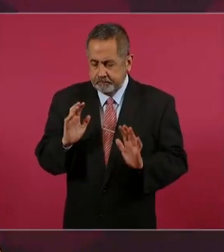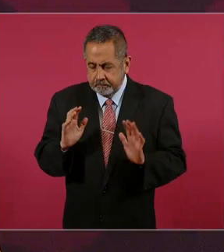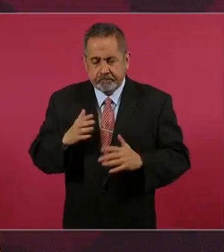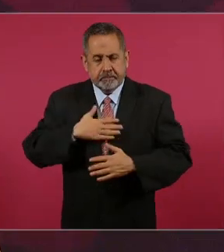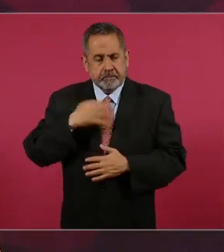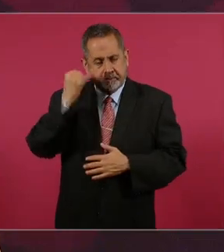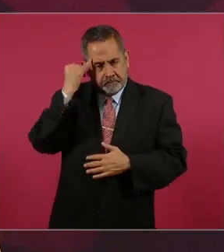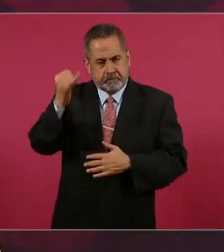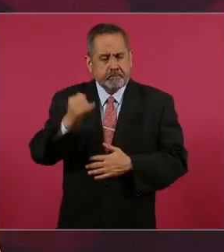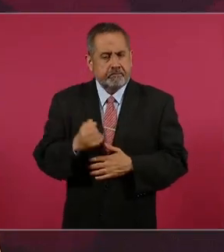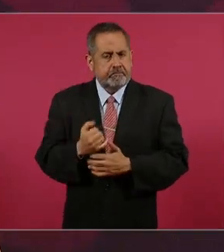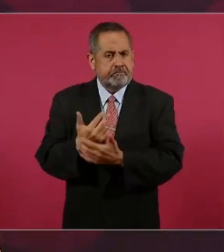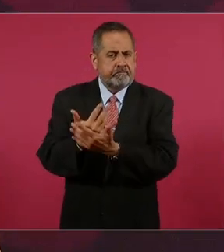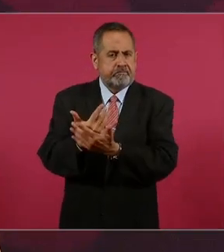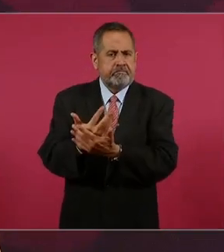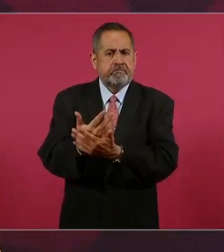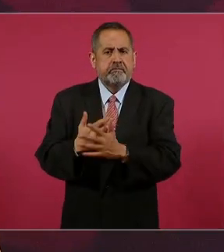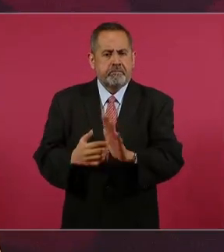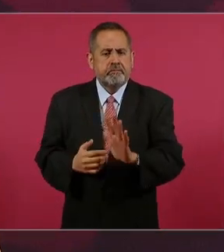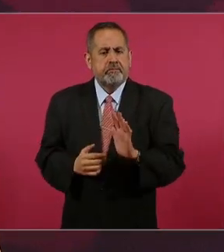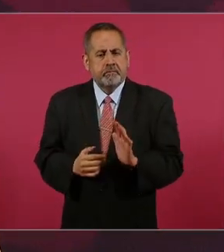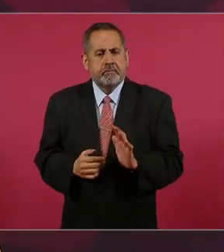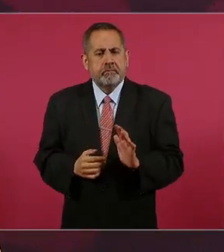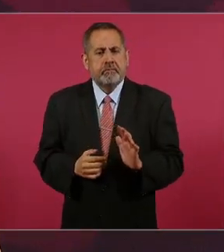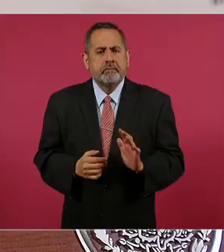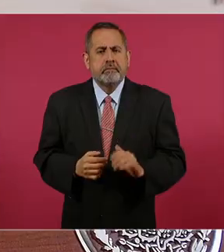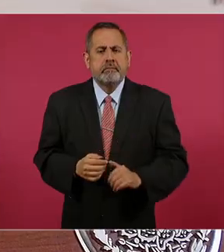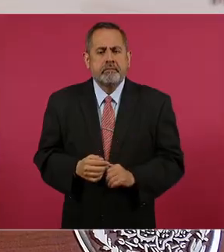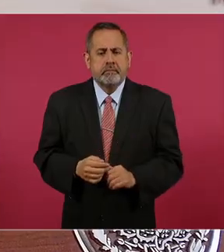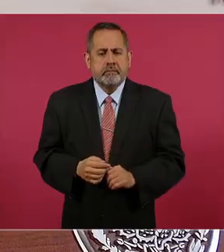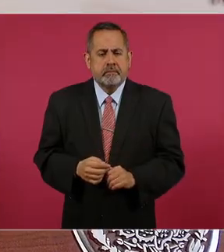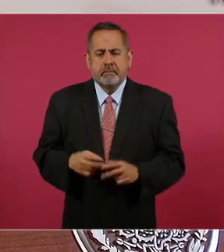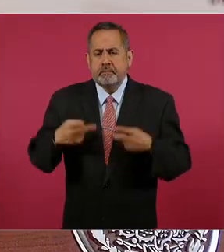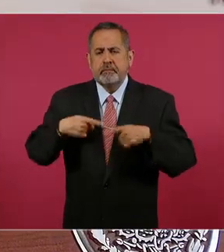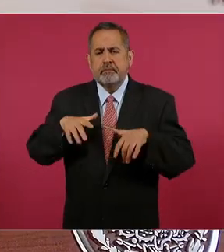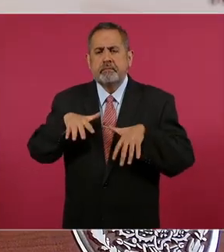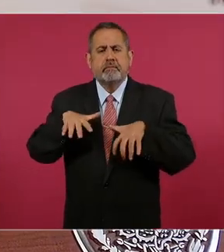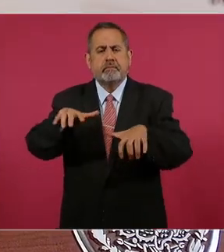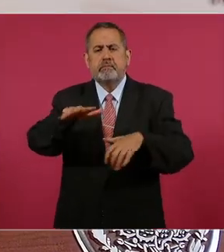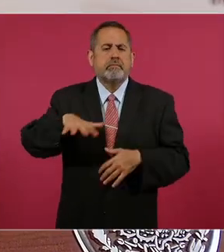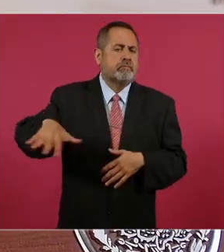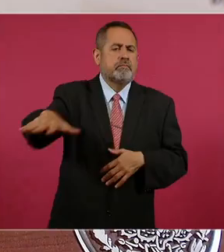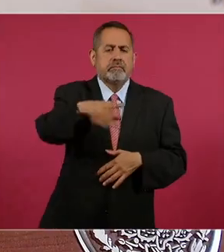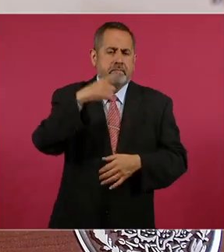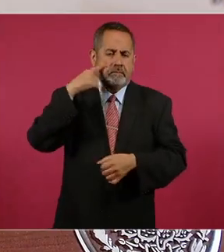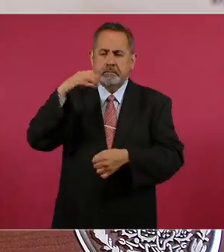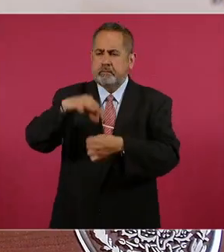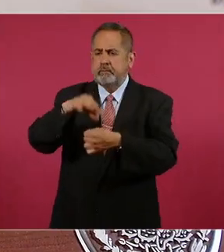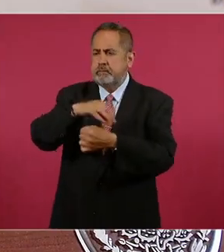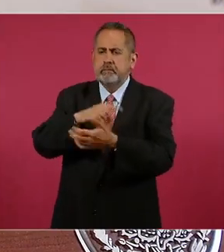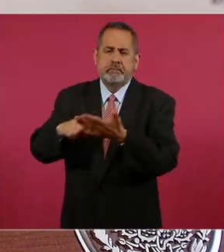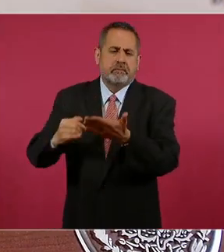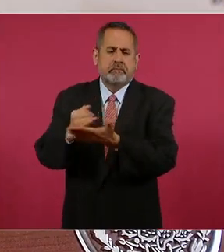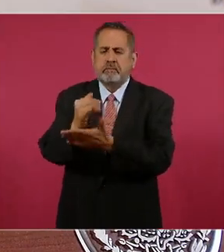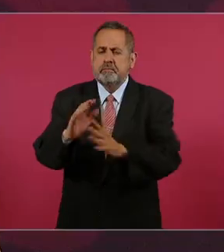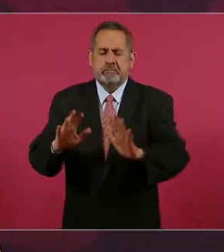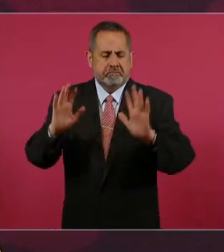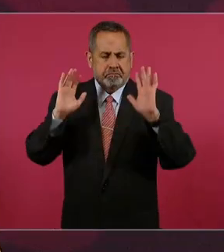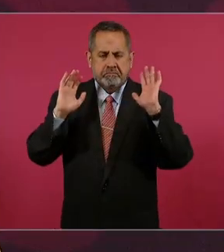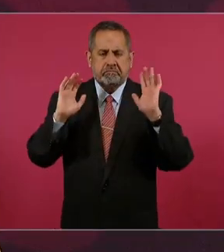se espere a que el pueblo elija porque ahora